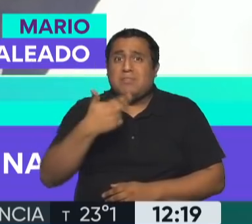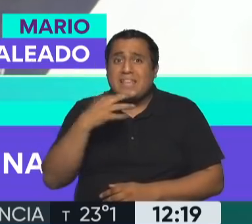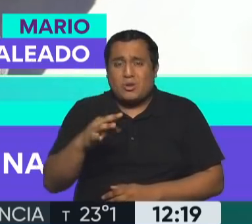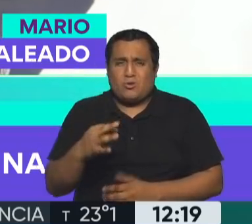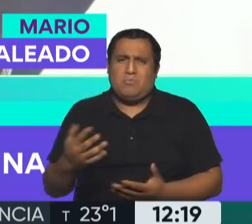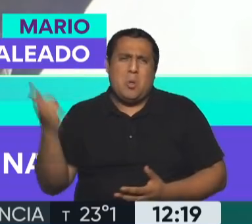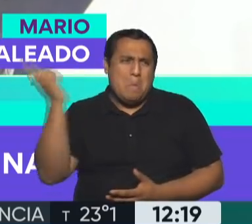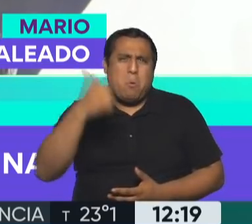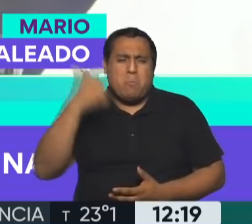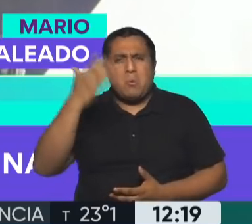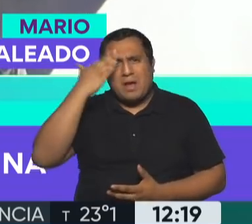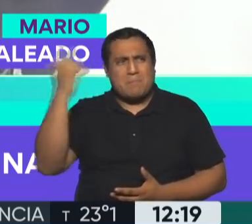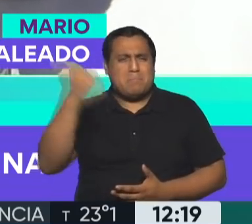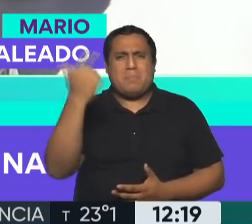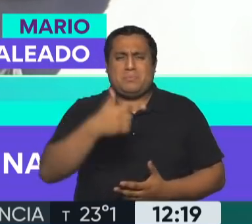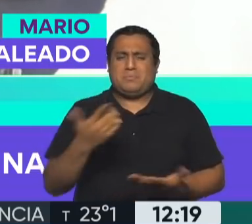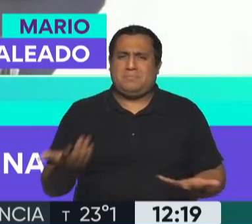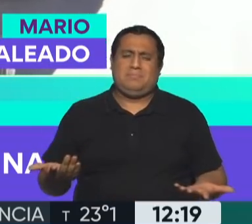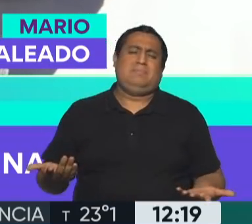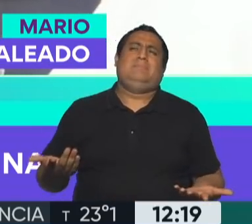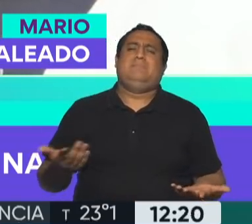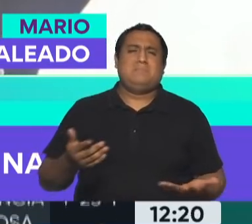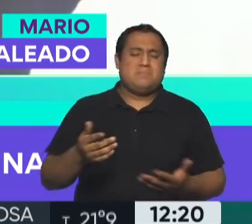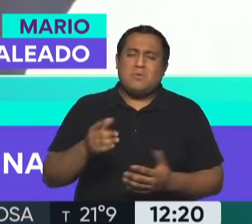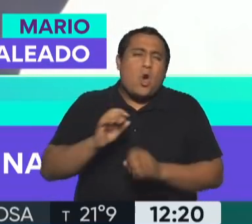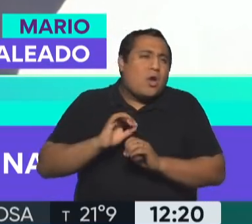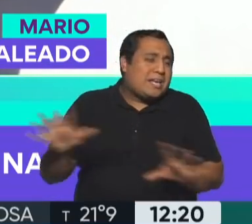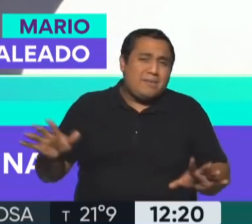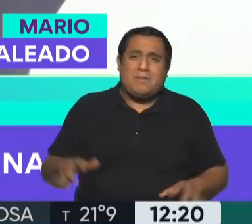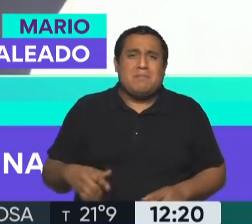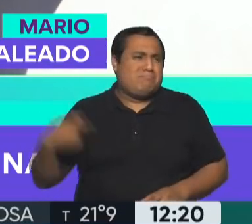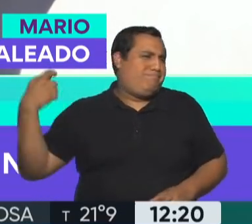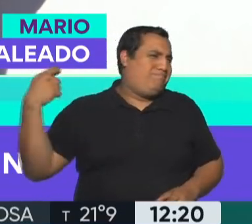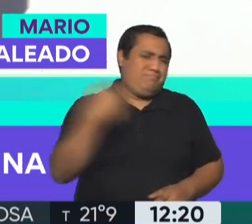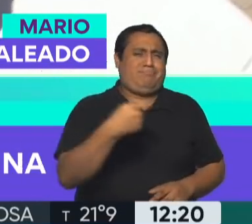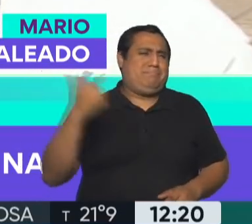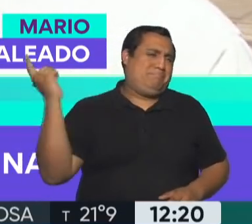2 tiros en la cabeza no es de humano lo que hicieron. Me lo acribillaron.